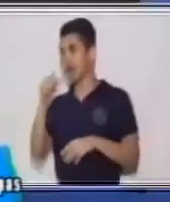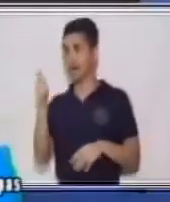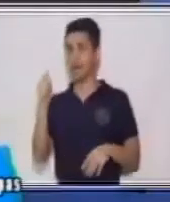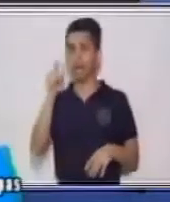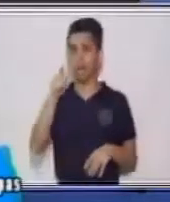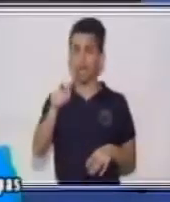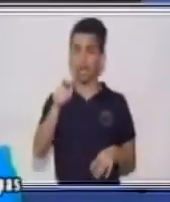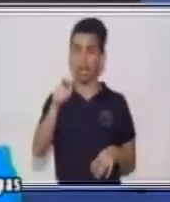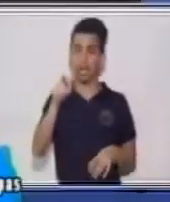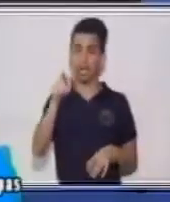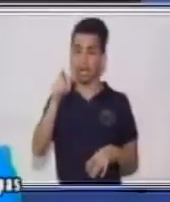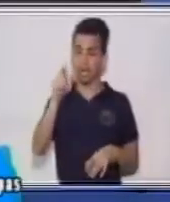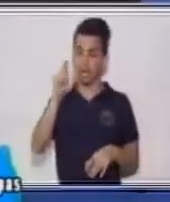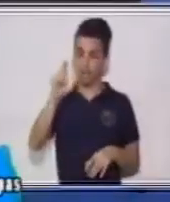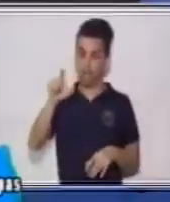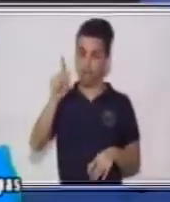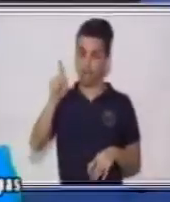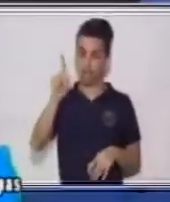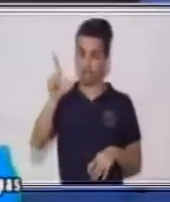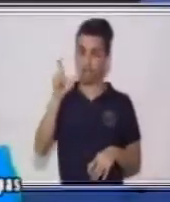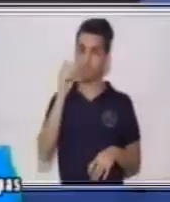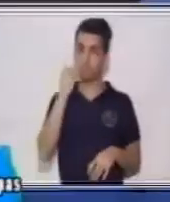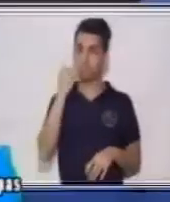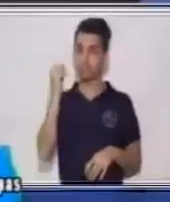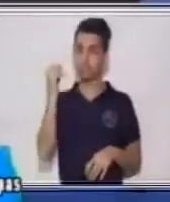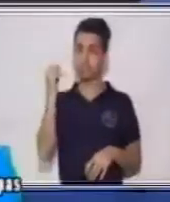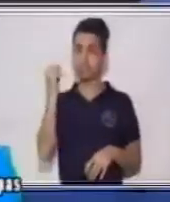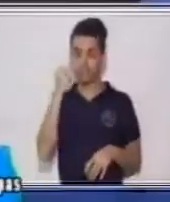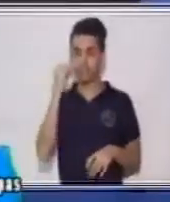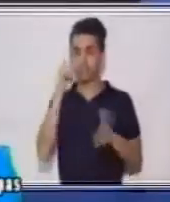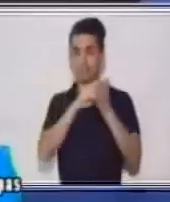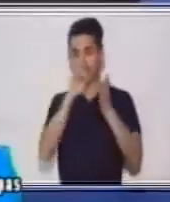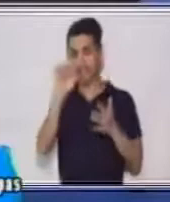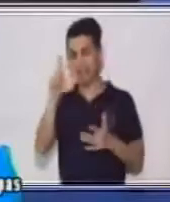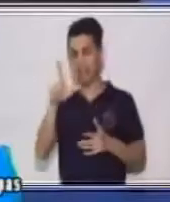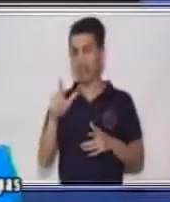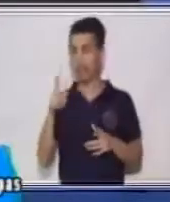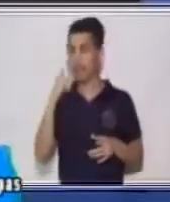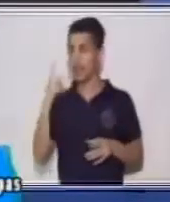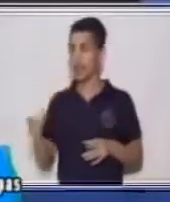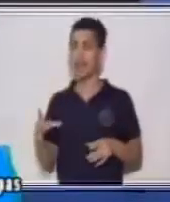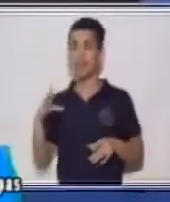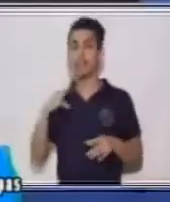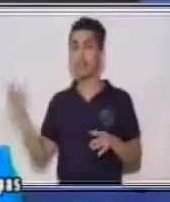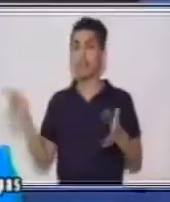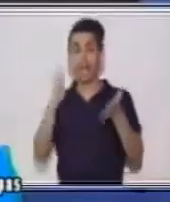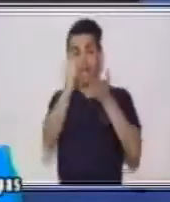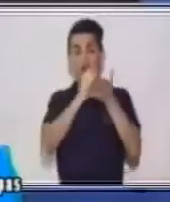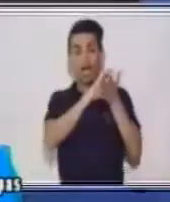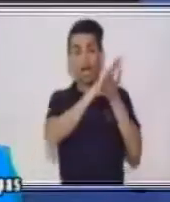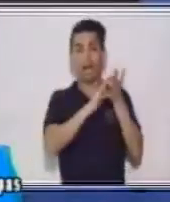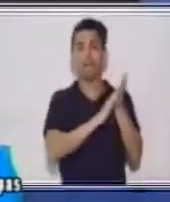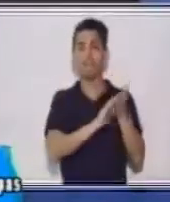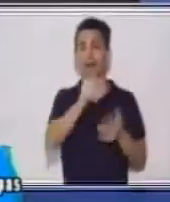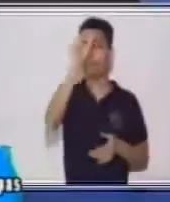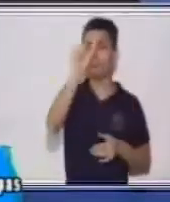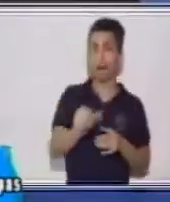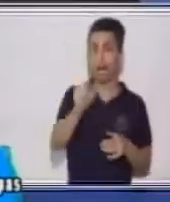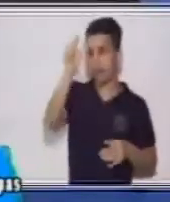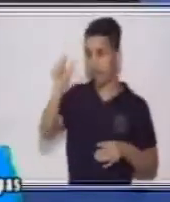barras. O también lo puedo presentar con una gráfica de